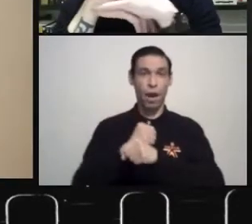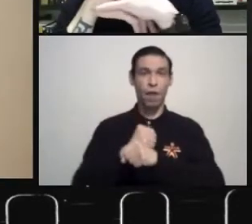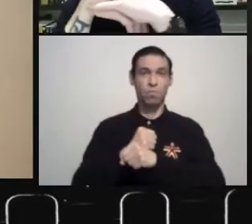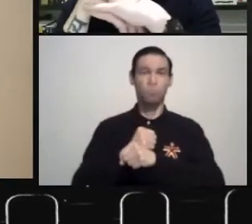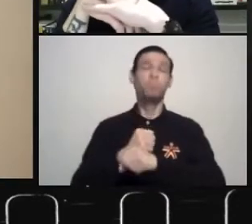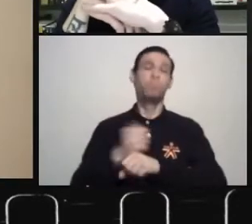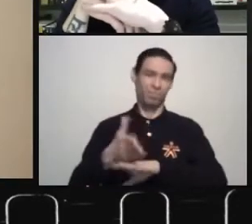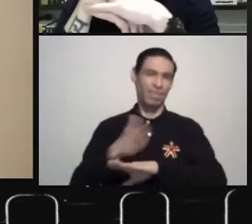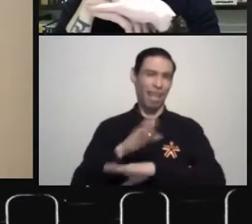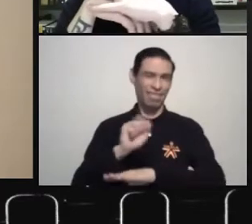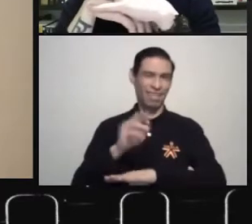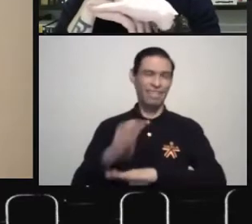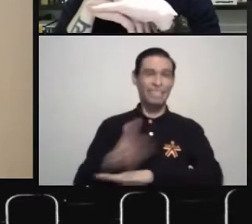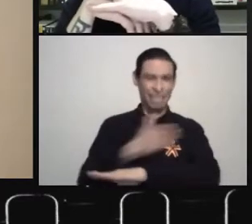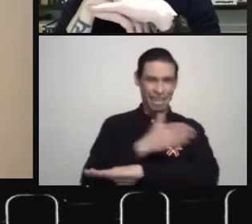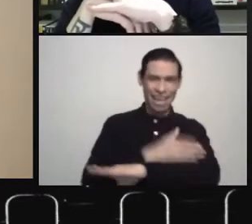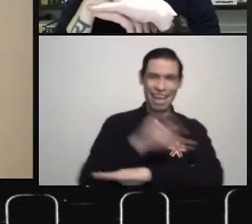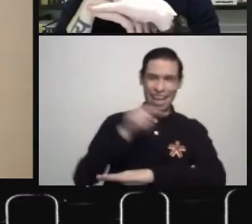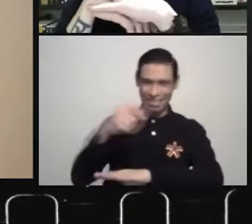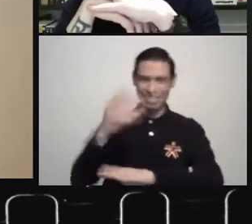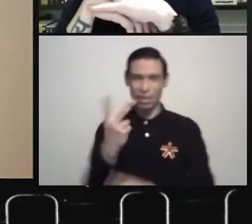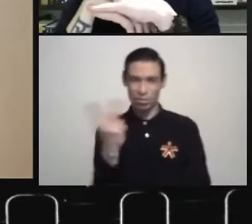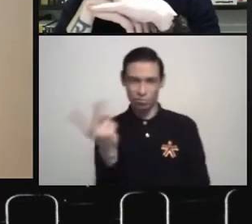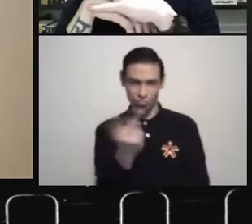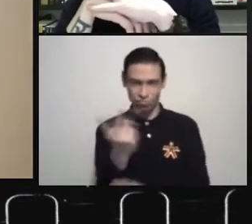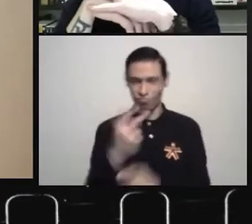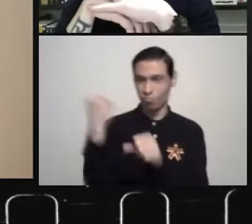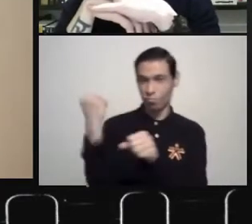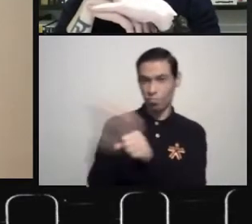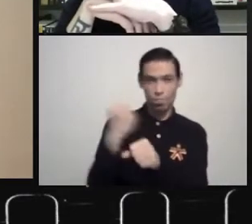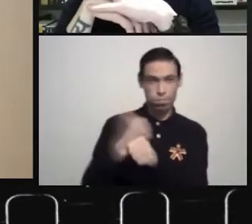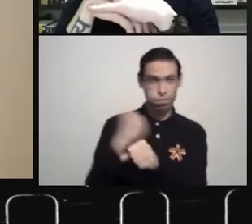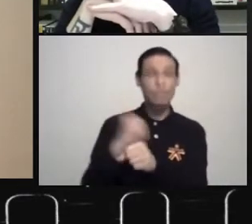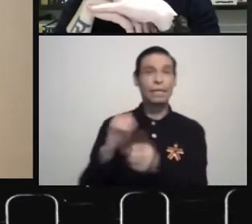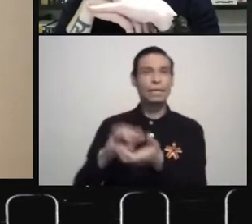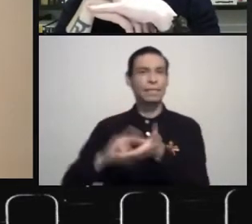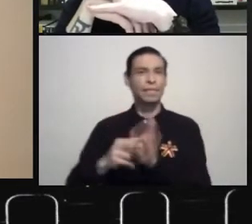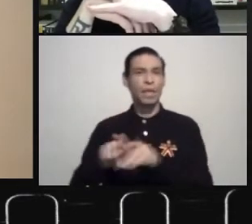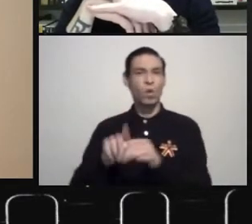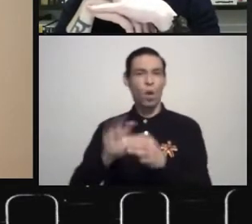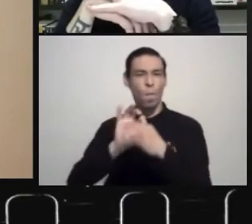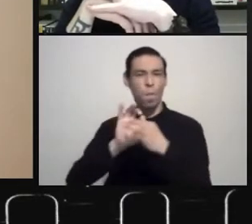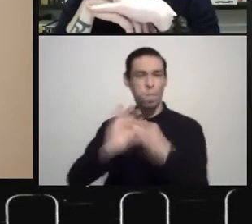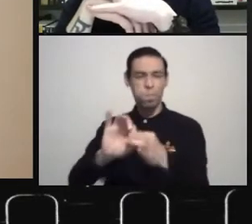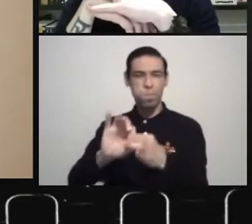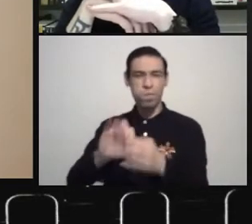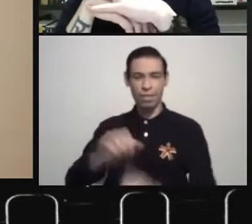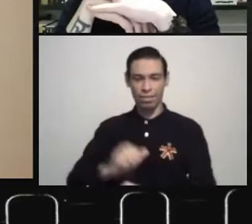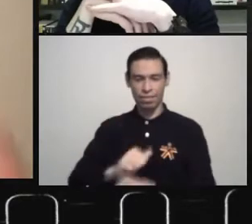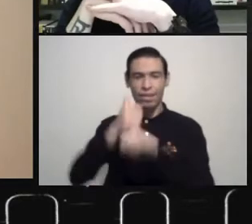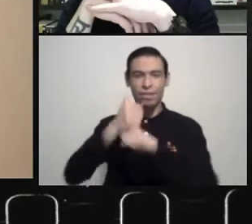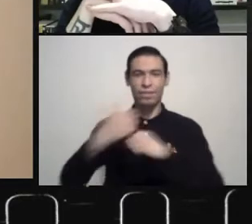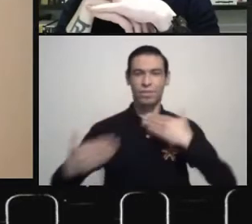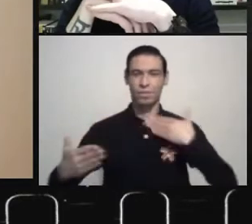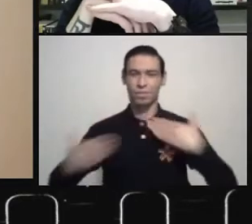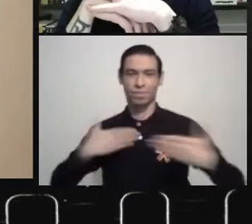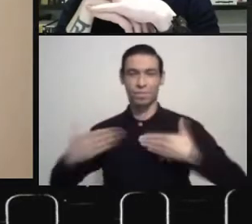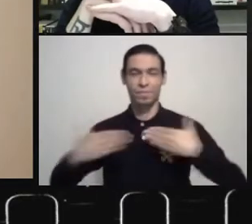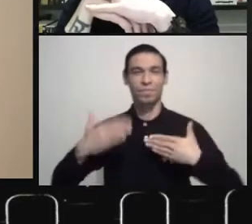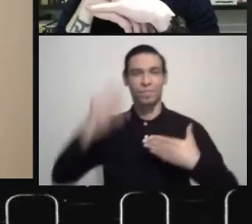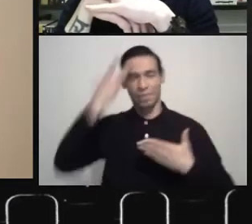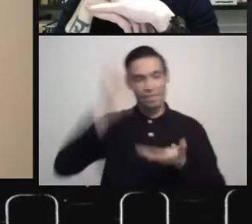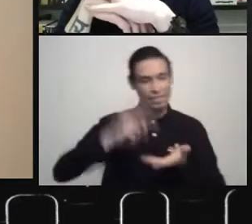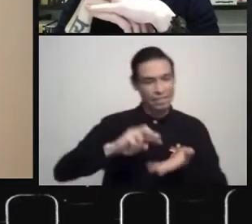veces y uno empieza a ver las recurrencias, ¿no? Estas llaves entre actor y director, porque finalmente pues es un tema de generosidad por una parte,